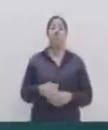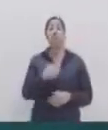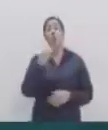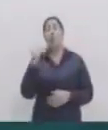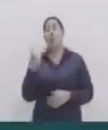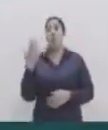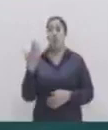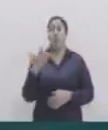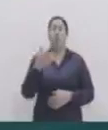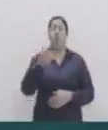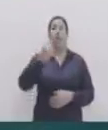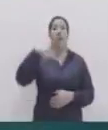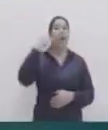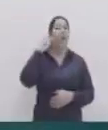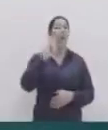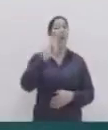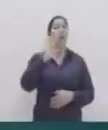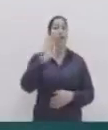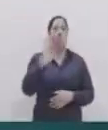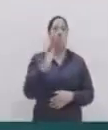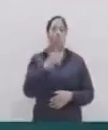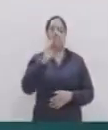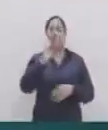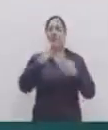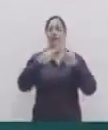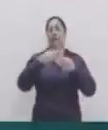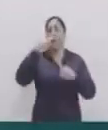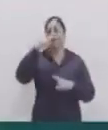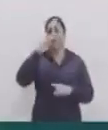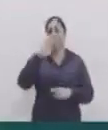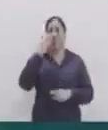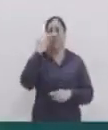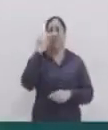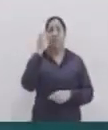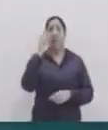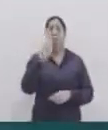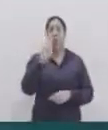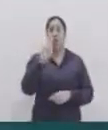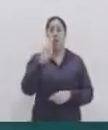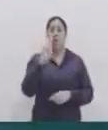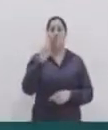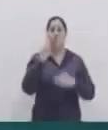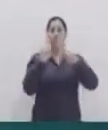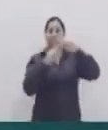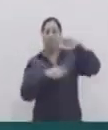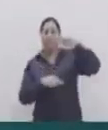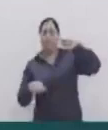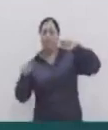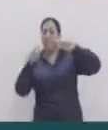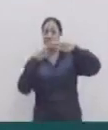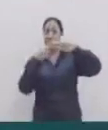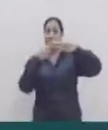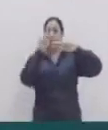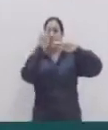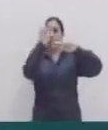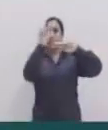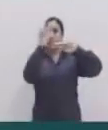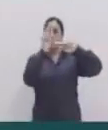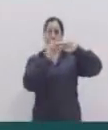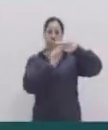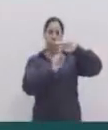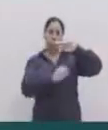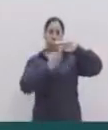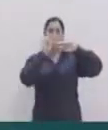ángulo exterior, su vértice está fuera de la circunferencia y sus dos puntos finales están o